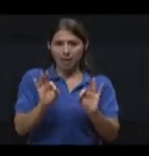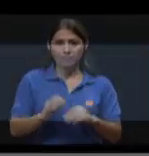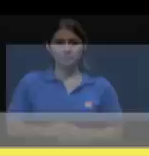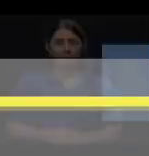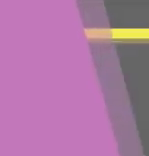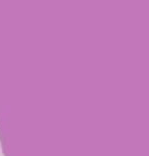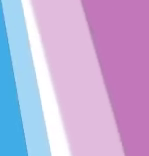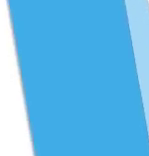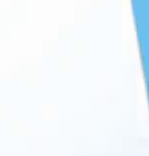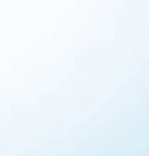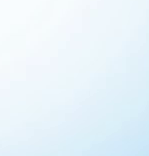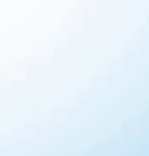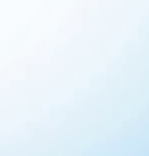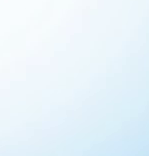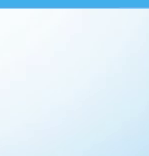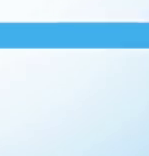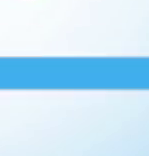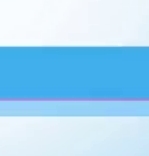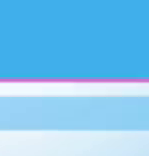médica